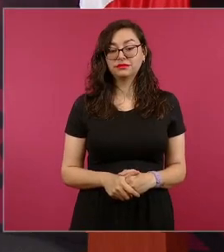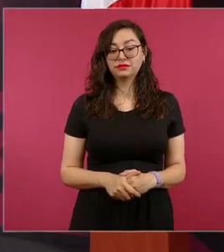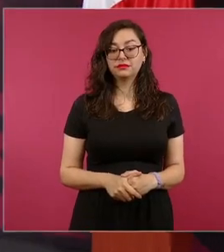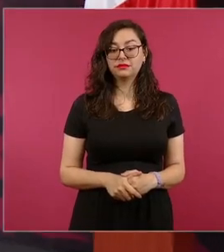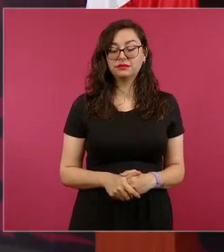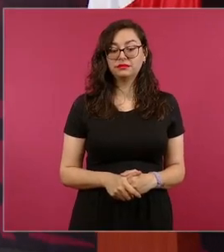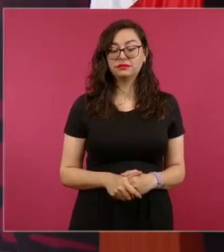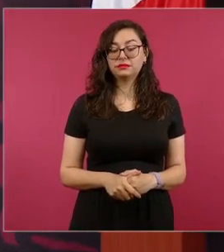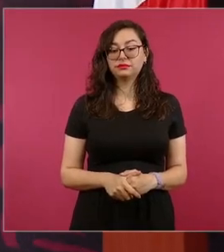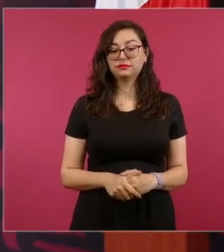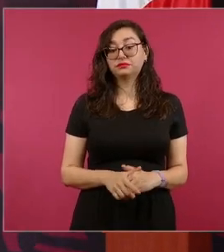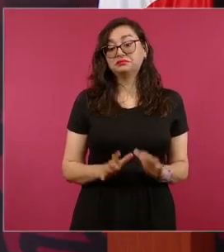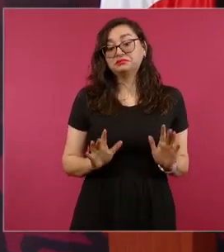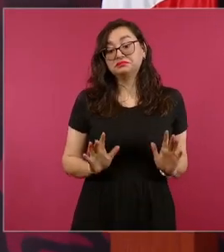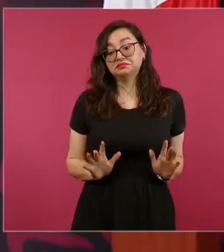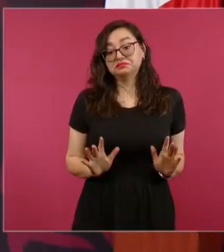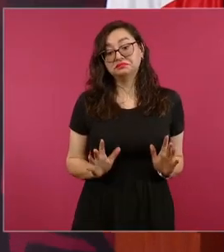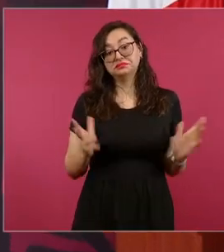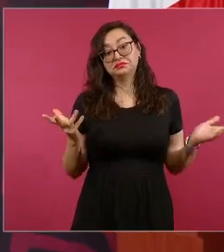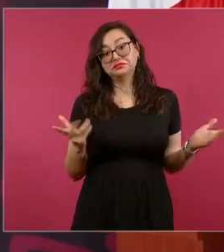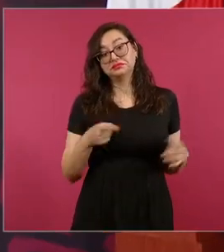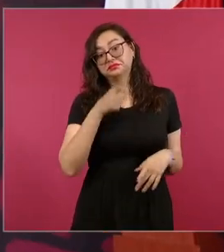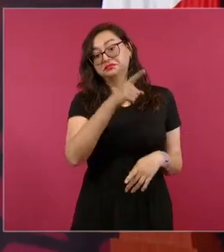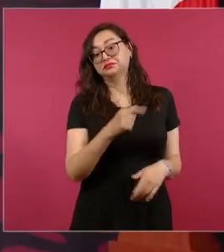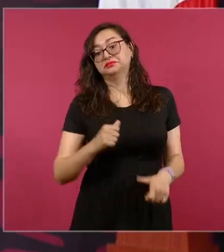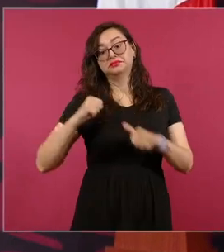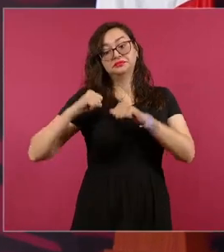Pero pues son decisiones que ellos toman.